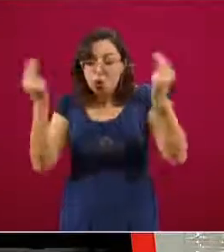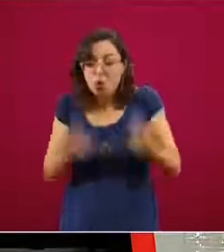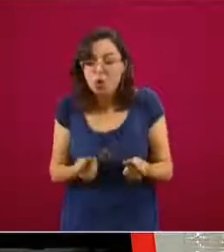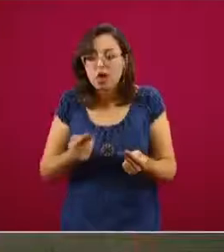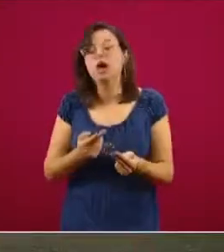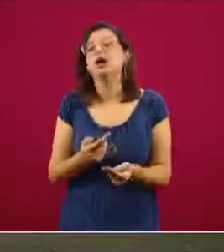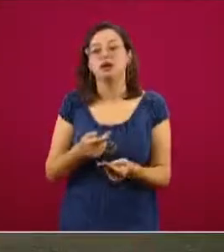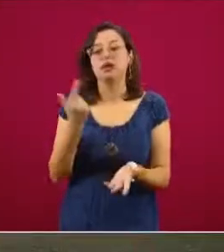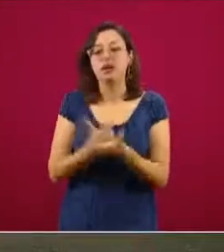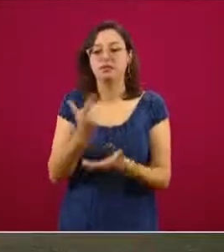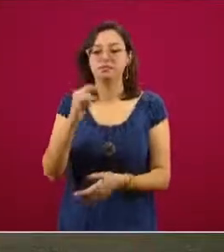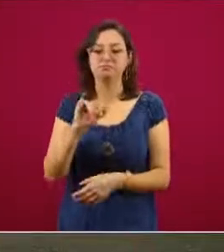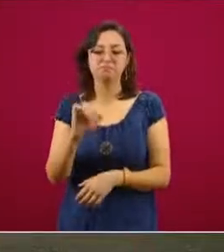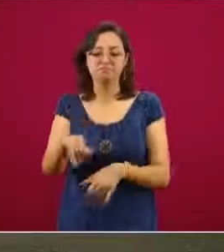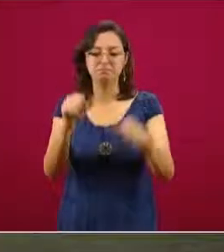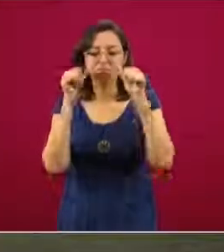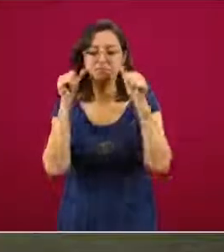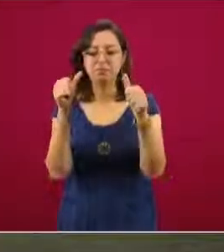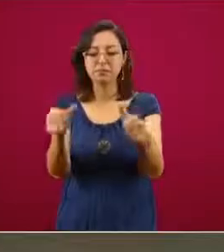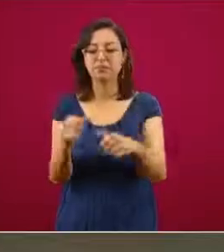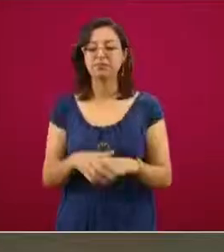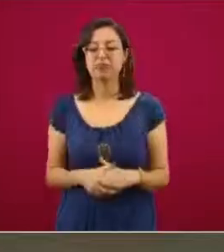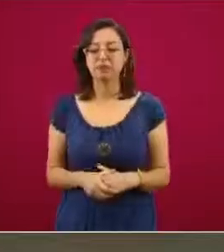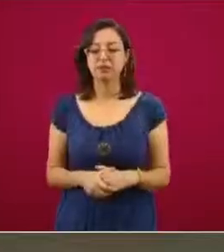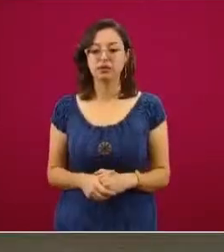atender de inmediato, será así. Gracias.